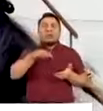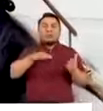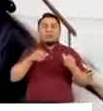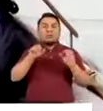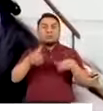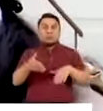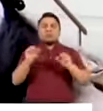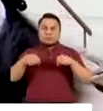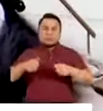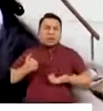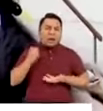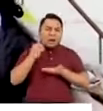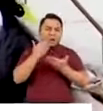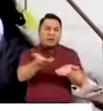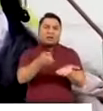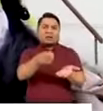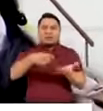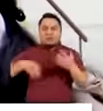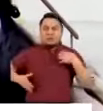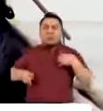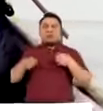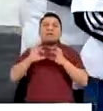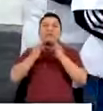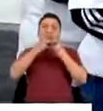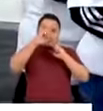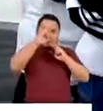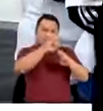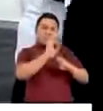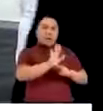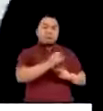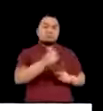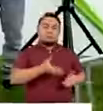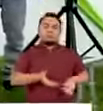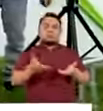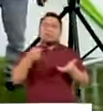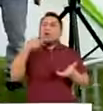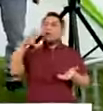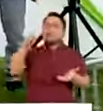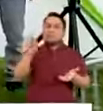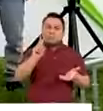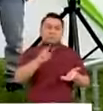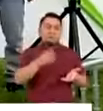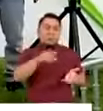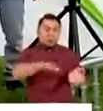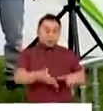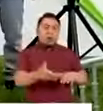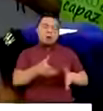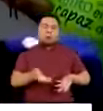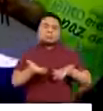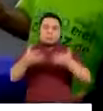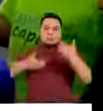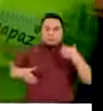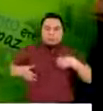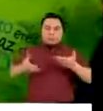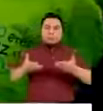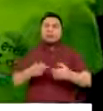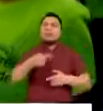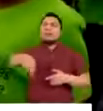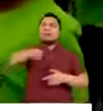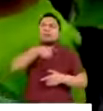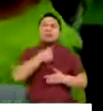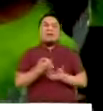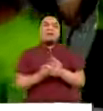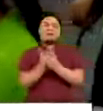de órganos y que los familiares respetaran esta decisión. En el Día del Donante, niños trasplantados le entregaron rosas blancas